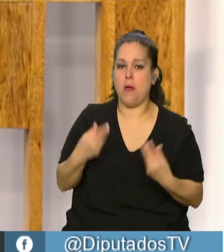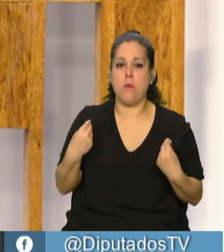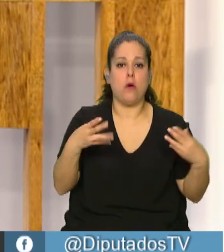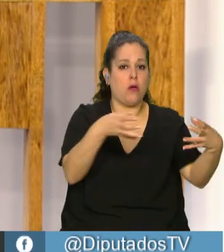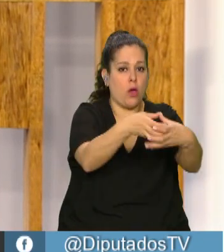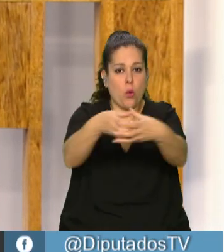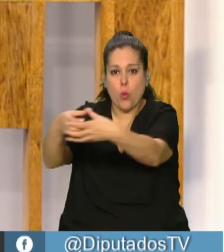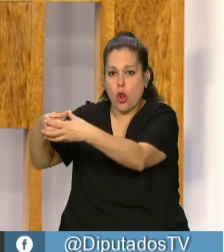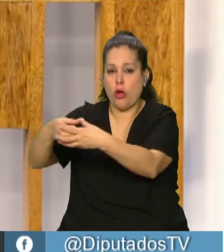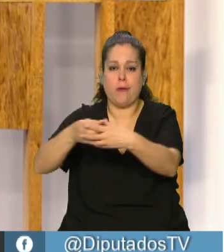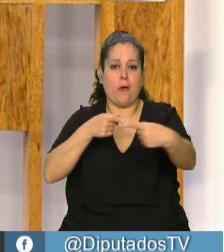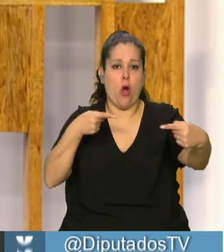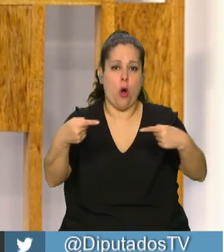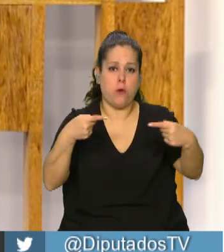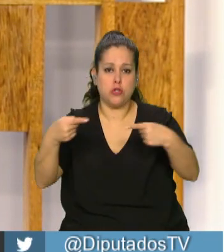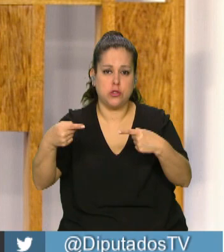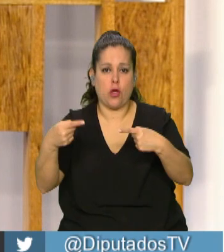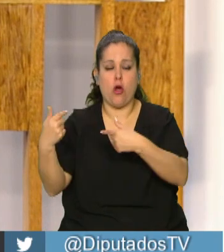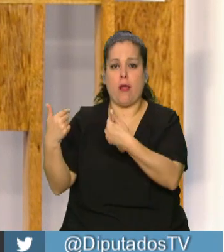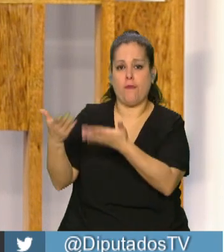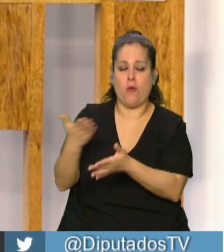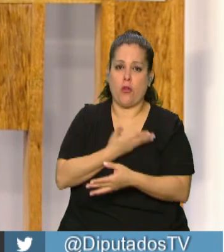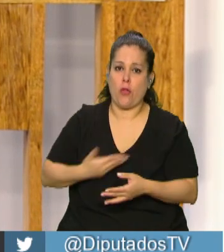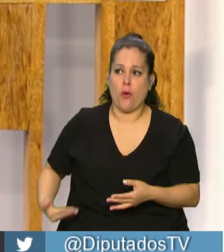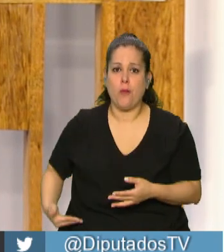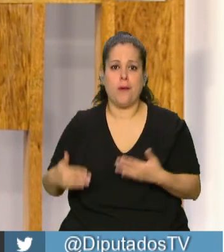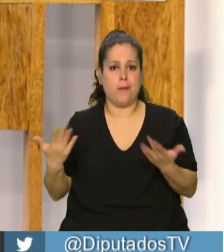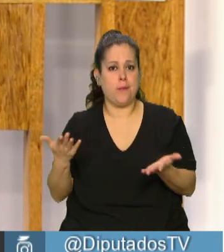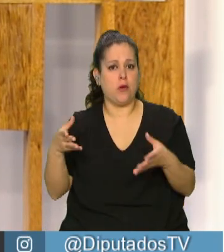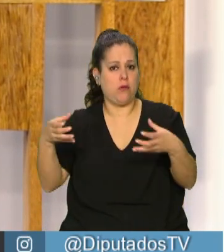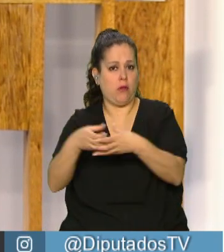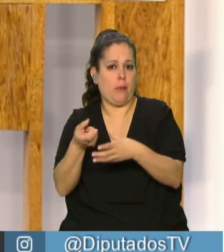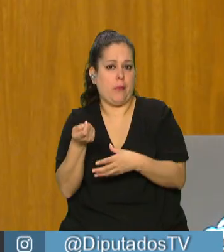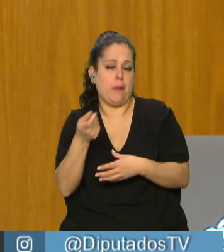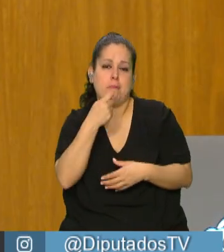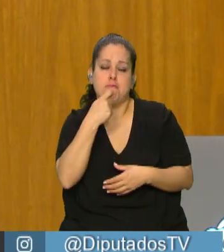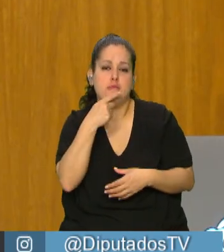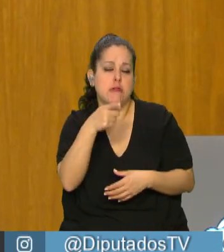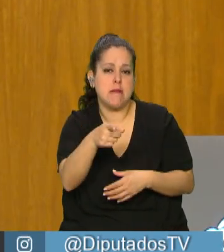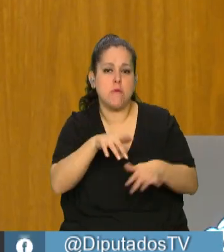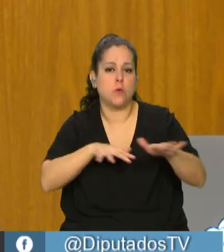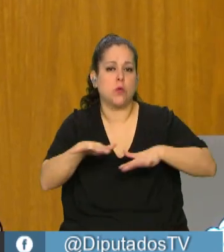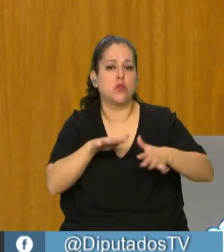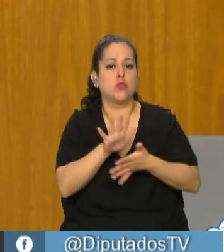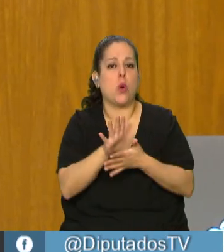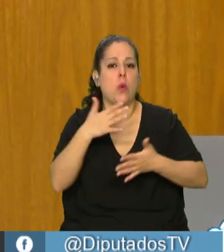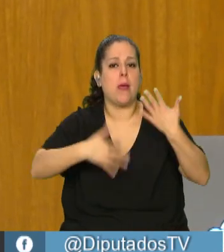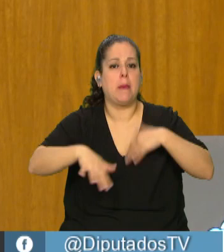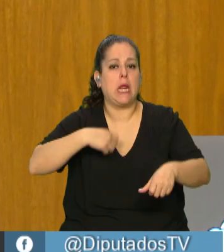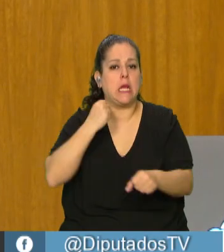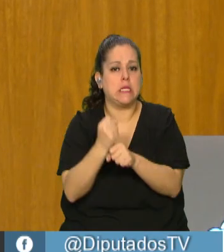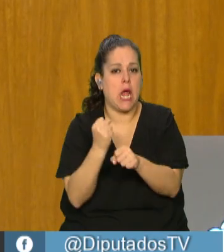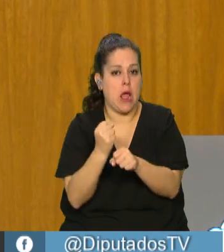bloques opositores y de pronto el de minoría es del oficialismo. Como por ejemplo pasó con la emergencia laboral en su